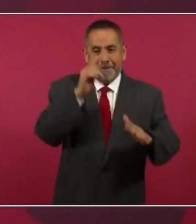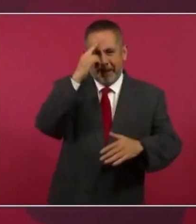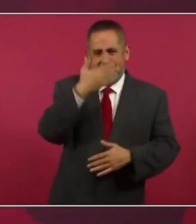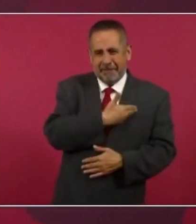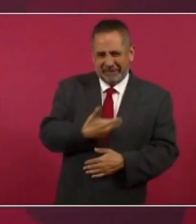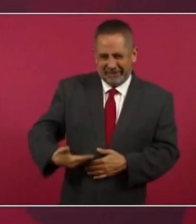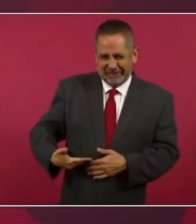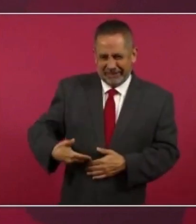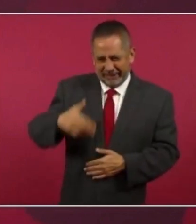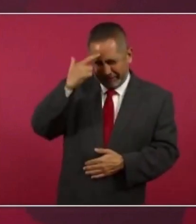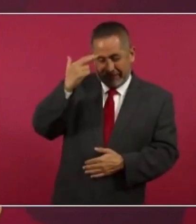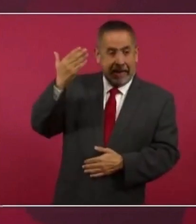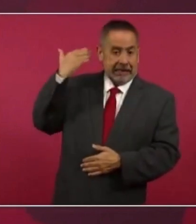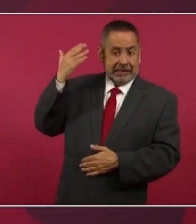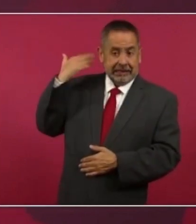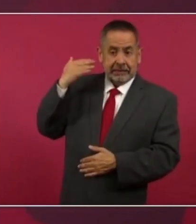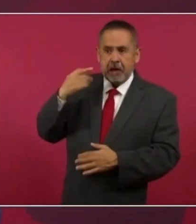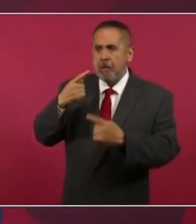de debate